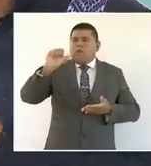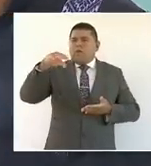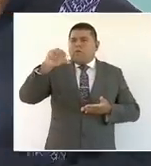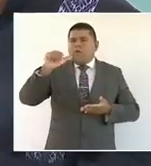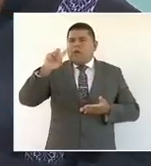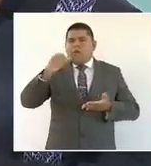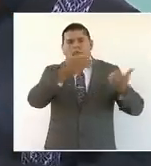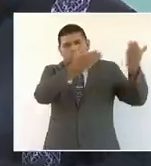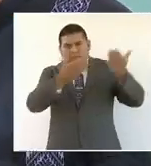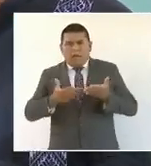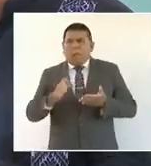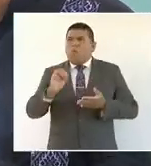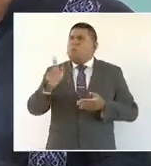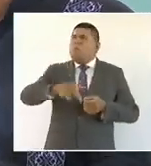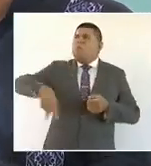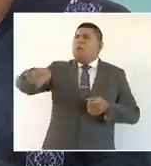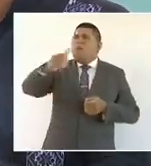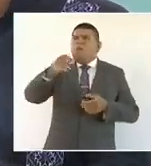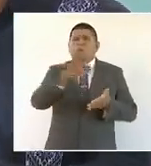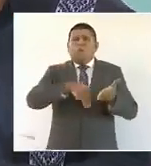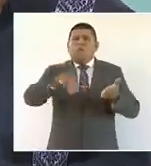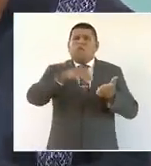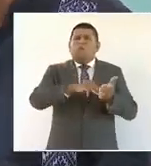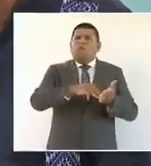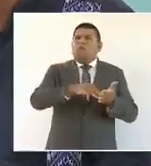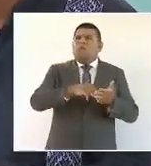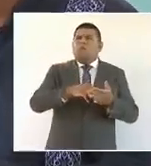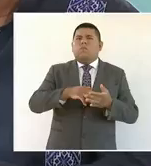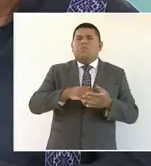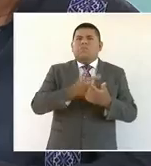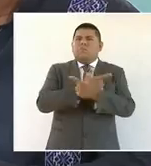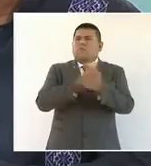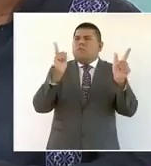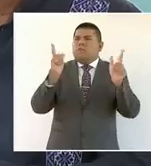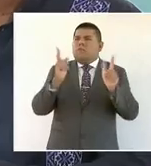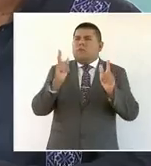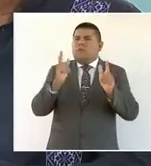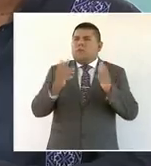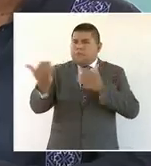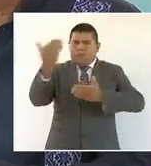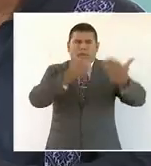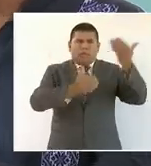pueblo, cualquier municipio, es muy difícil,